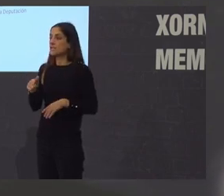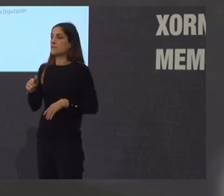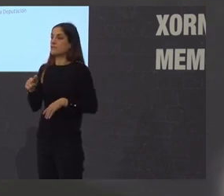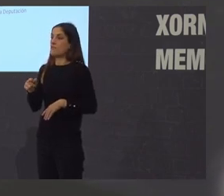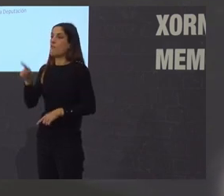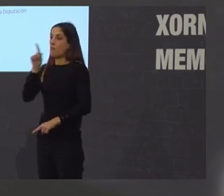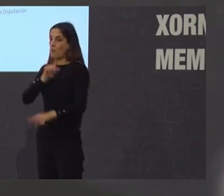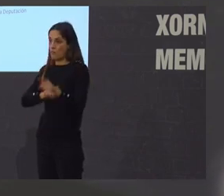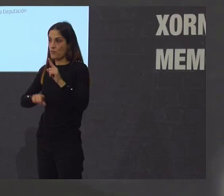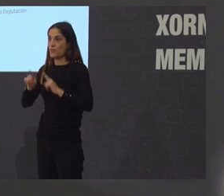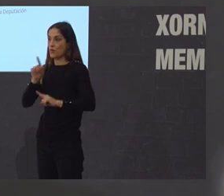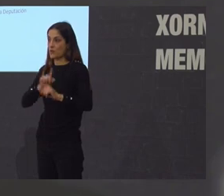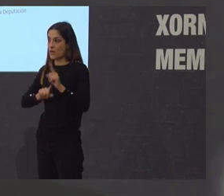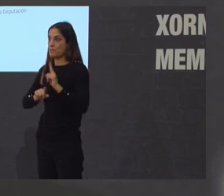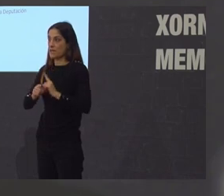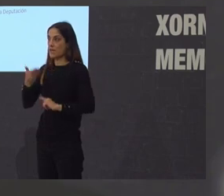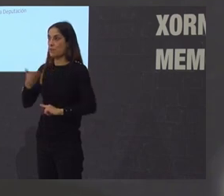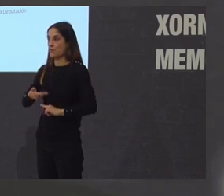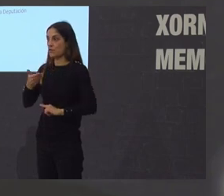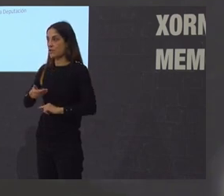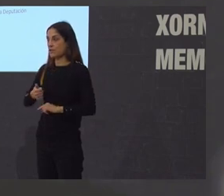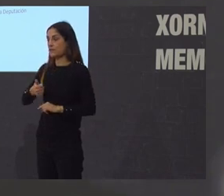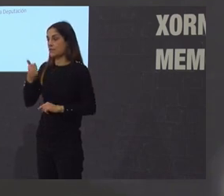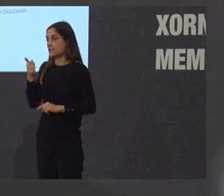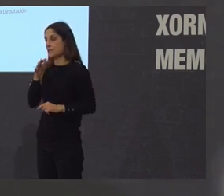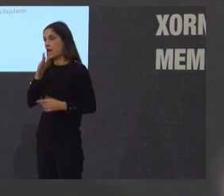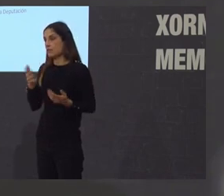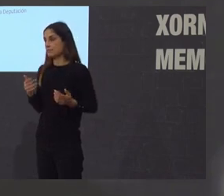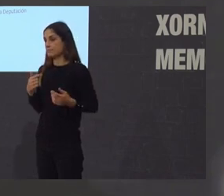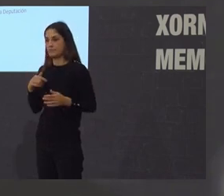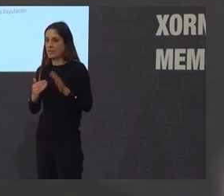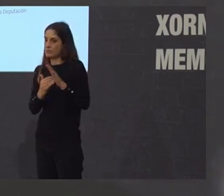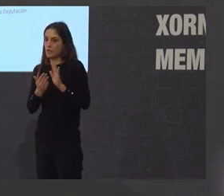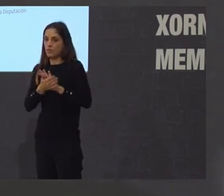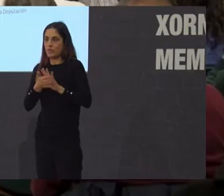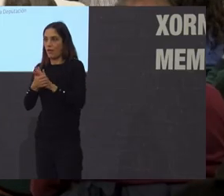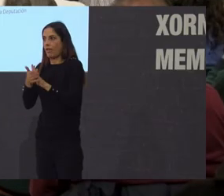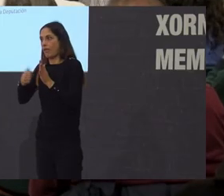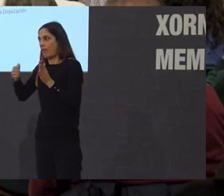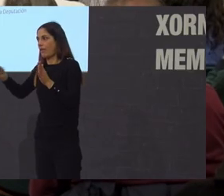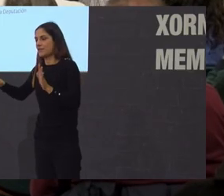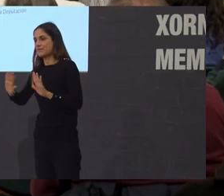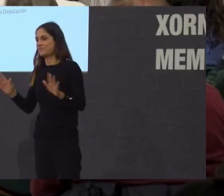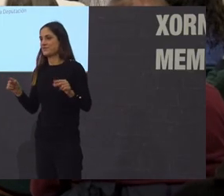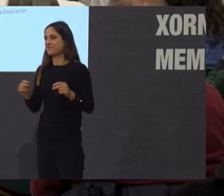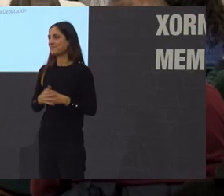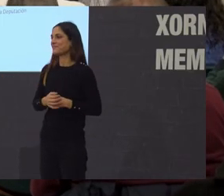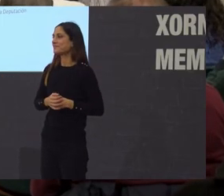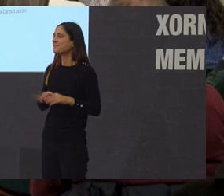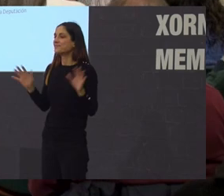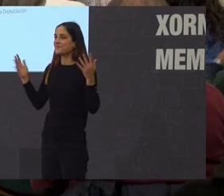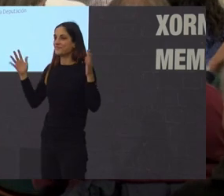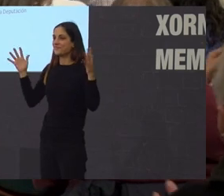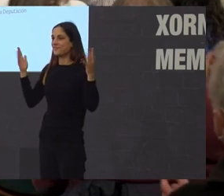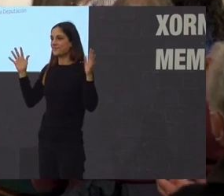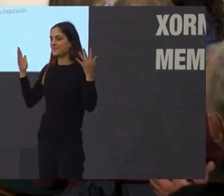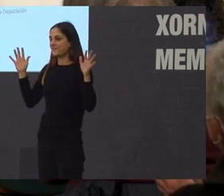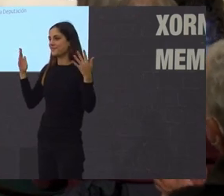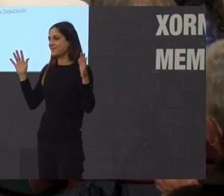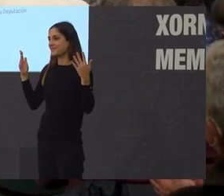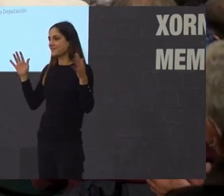problema que afrontamos en este sentido. Y ahora ya paro porque iba a decir más cosas, pero si no, me enrollo.